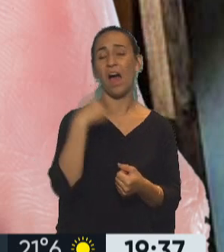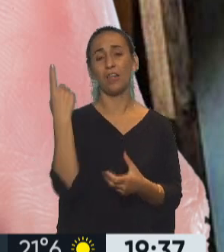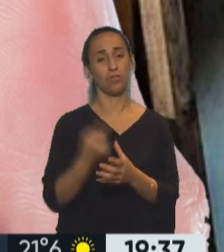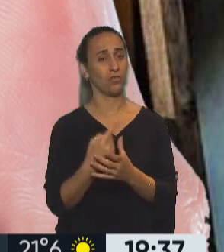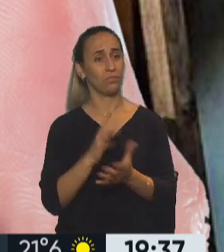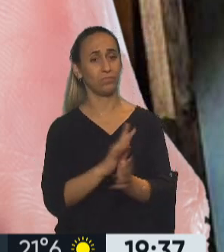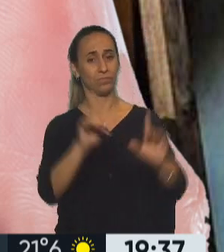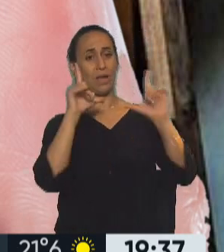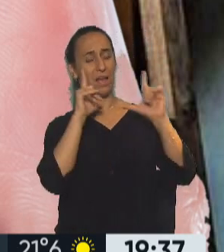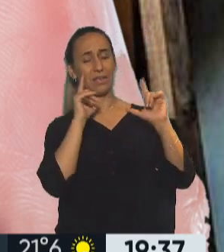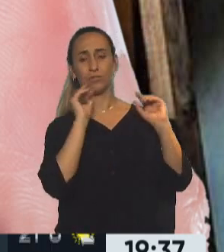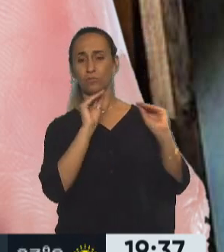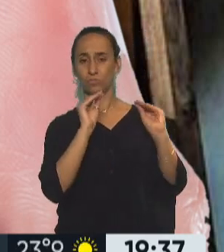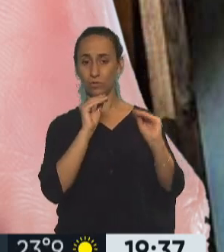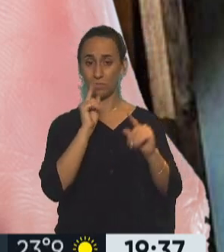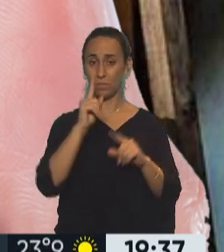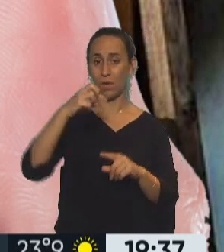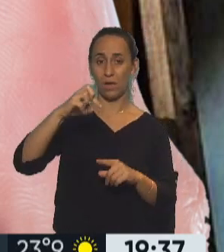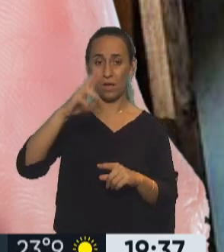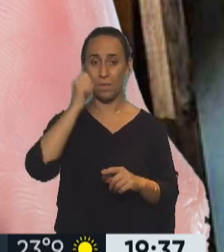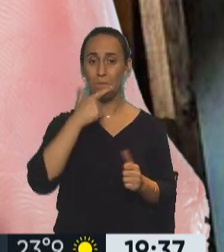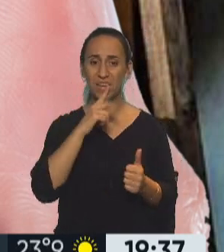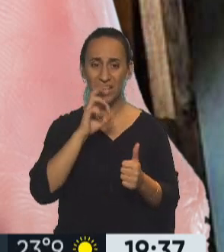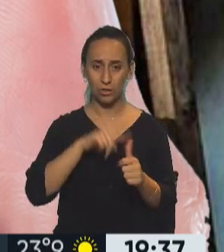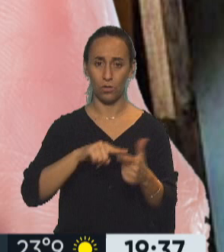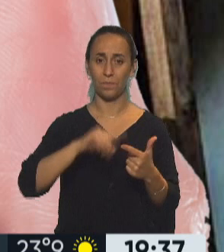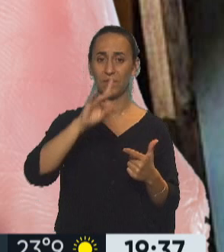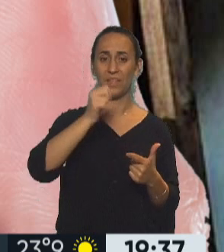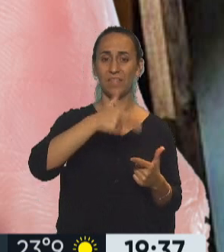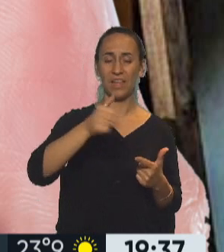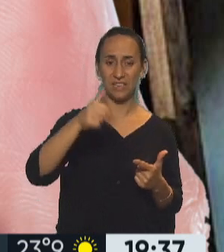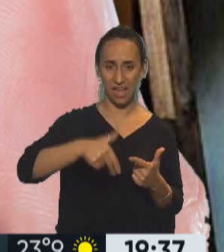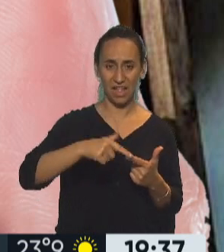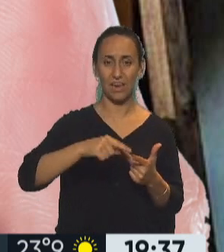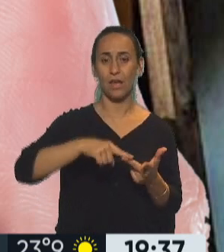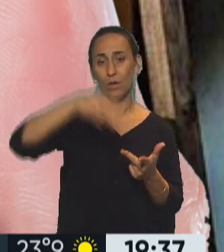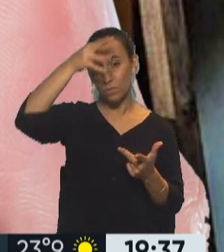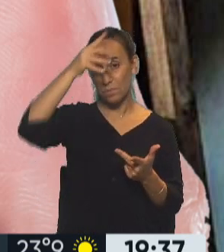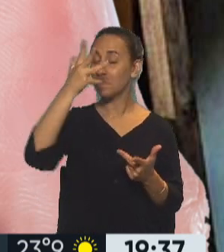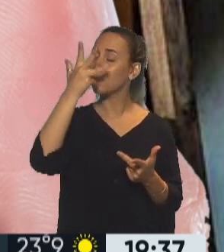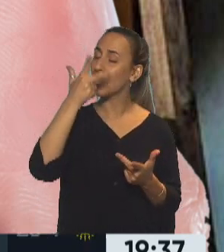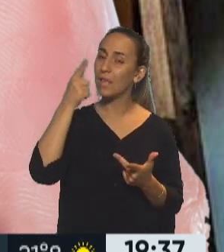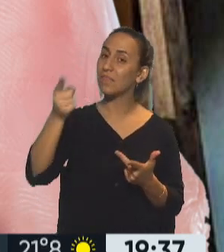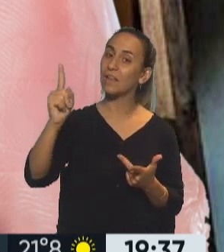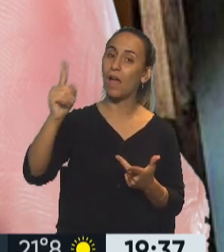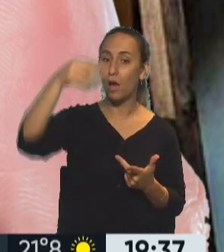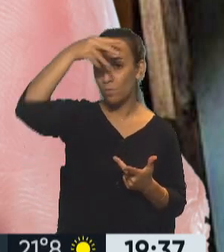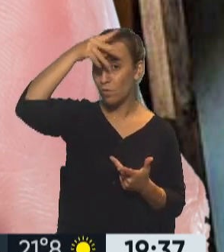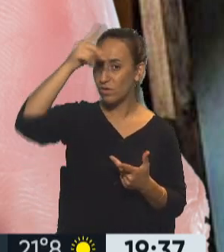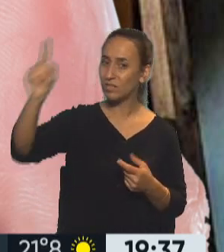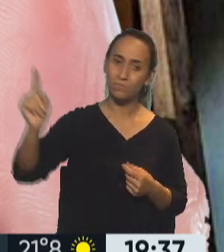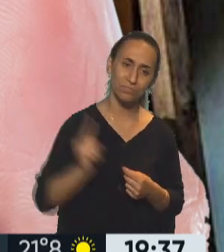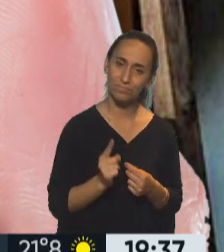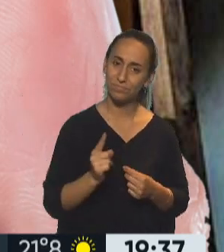ensucian como como al presto como Adán como a Patricia bullrich Me encantaría que estuviera Patricia bullrich en